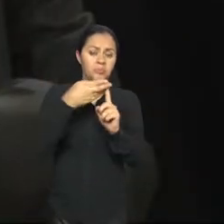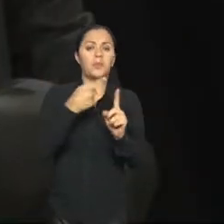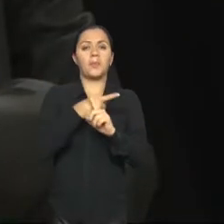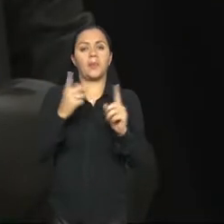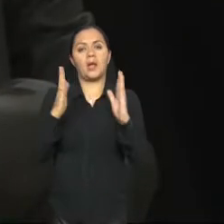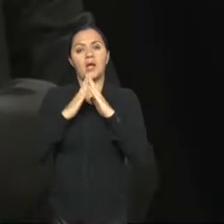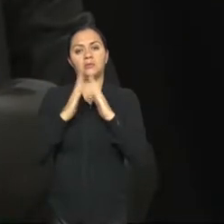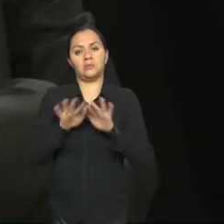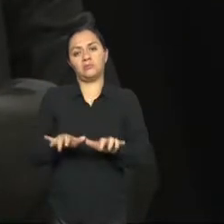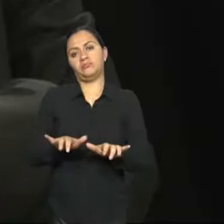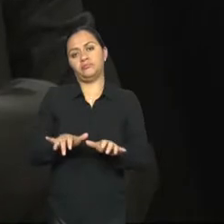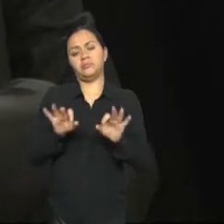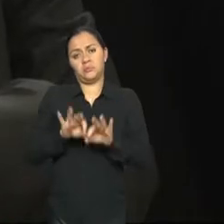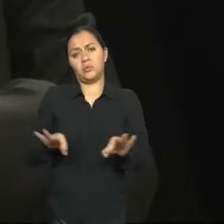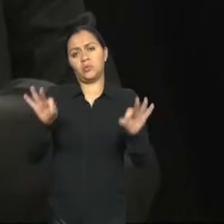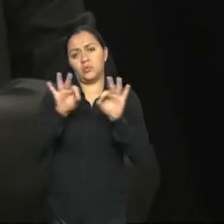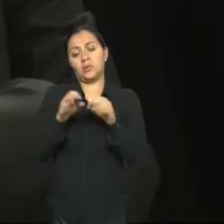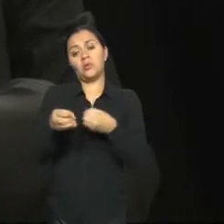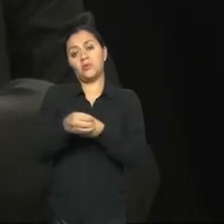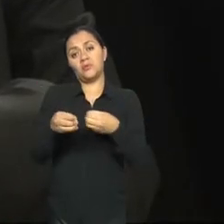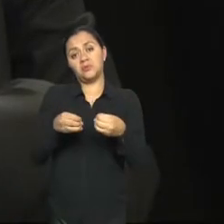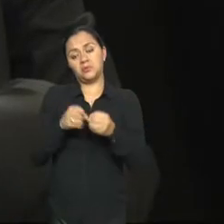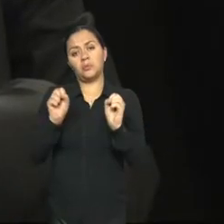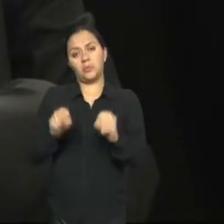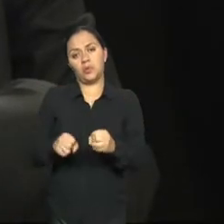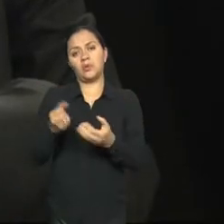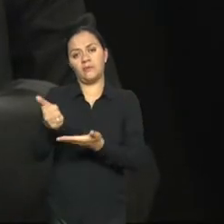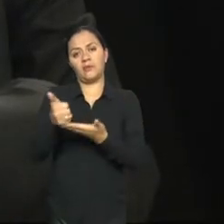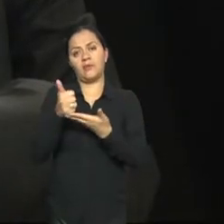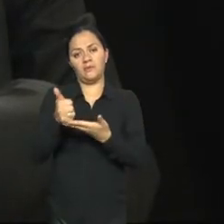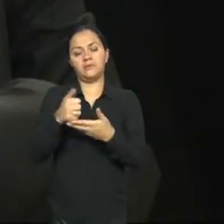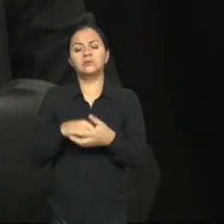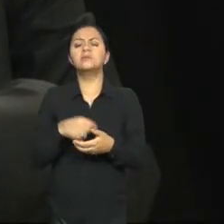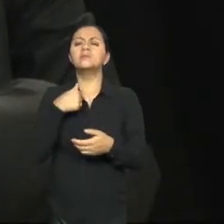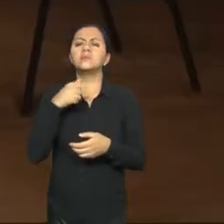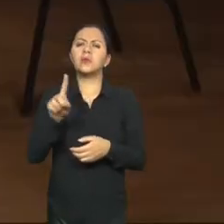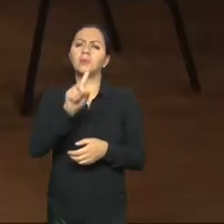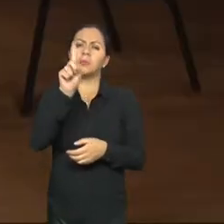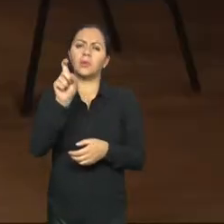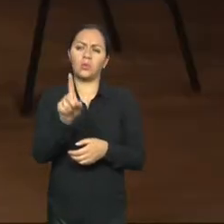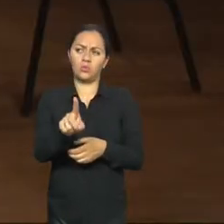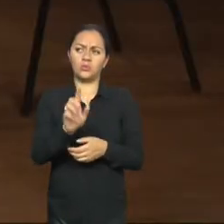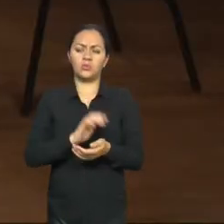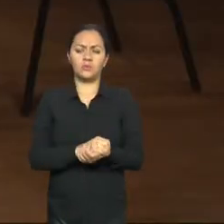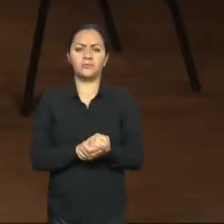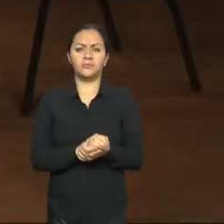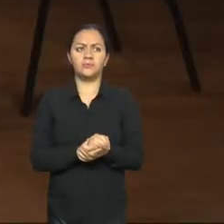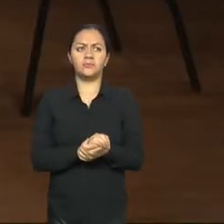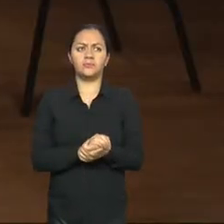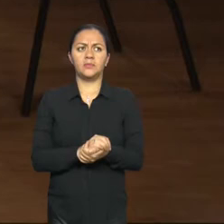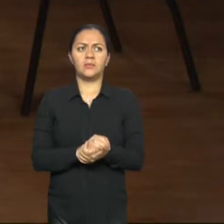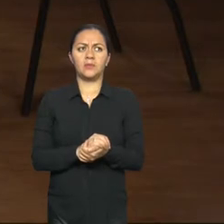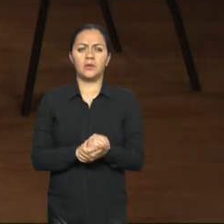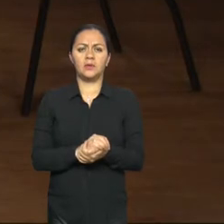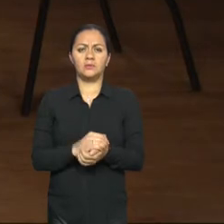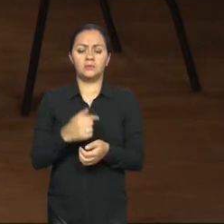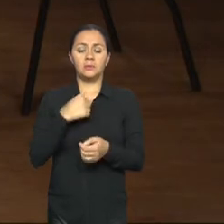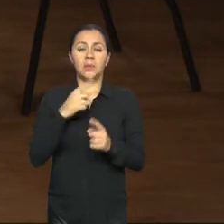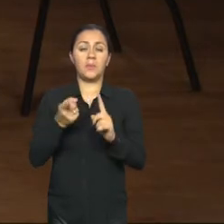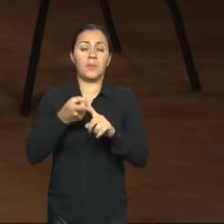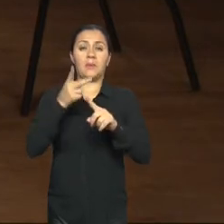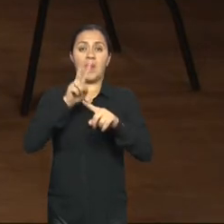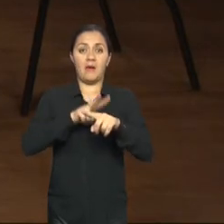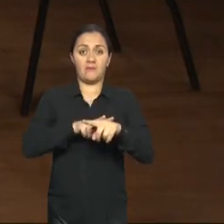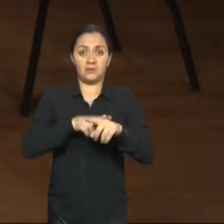la comodidad de sus casas, de sus oficinas y tener el acceso a este fin. Pero Santiago, una pregunta ahí sí que sería importante. ¿No tiene que ir por primera vez